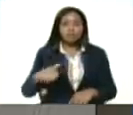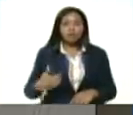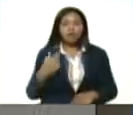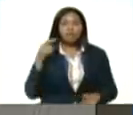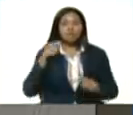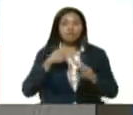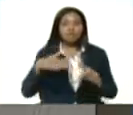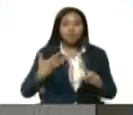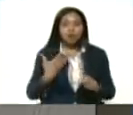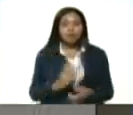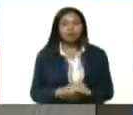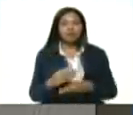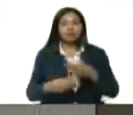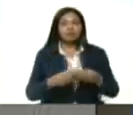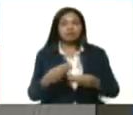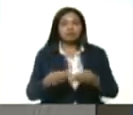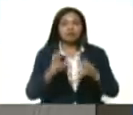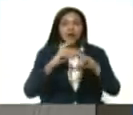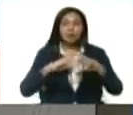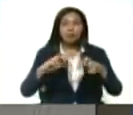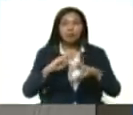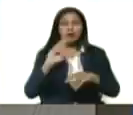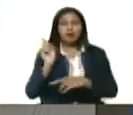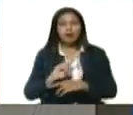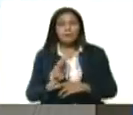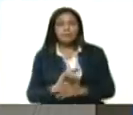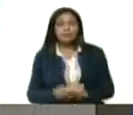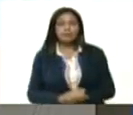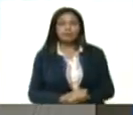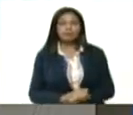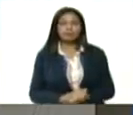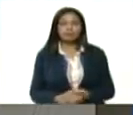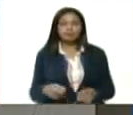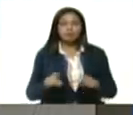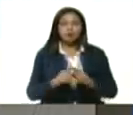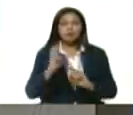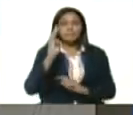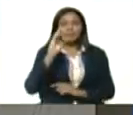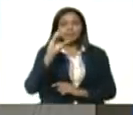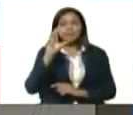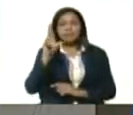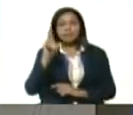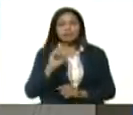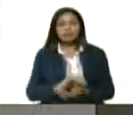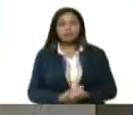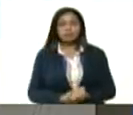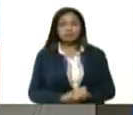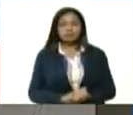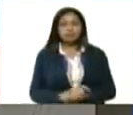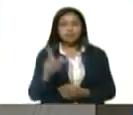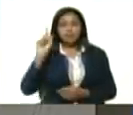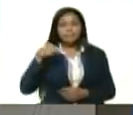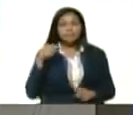solamente realizarse las pruebas rápidas o las pruebas con PCR, sino